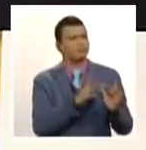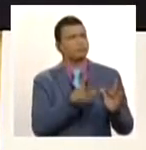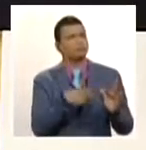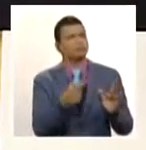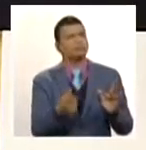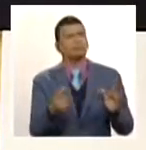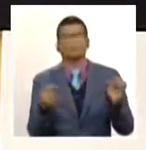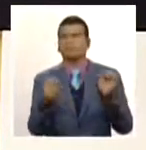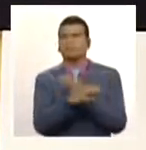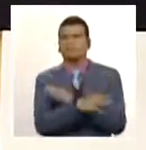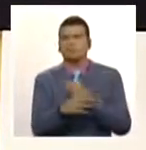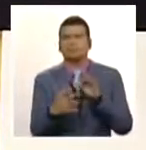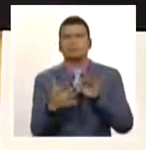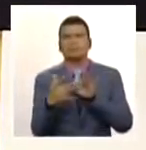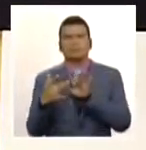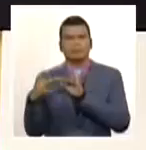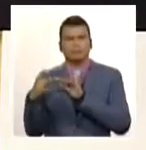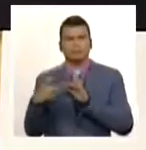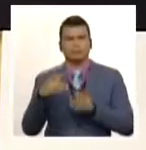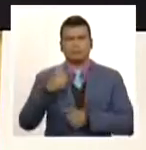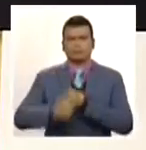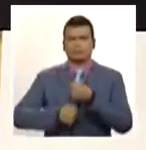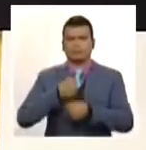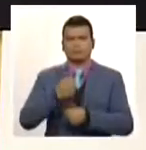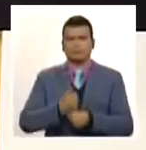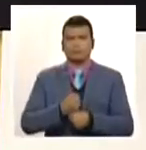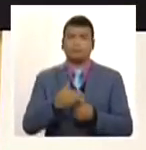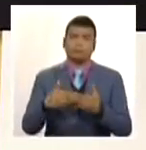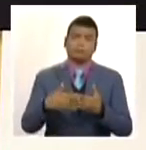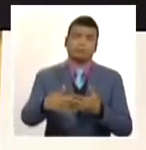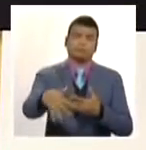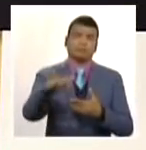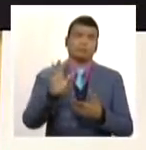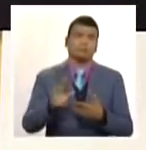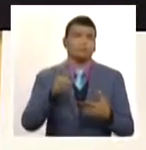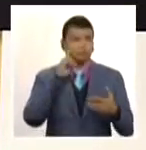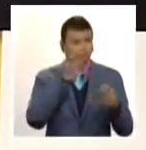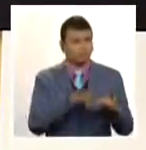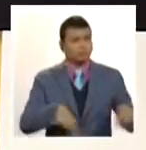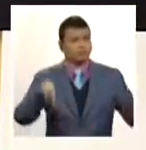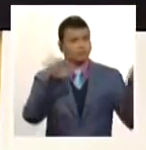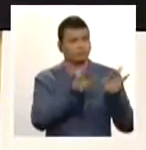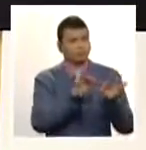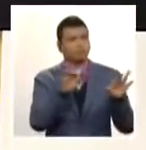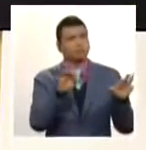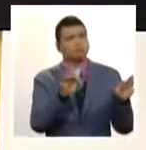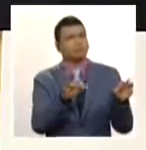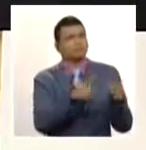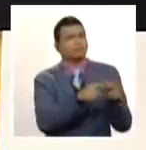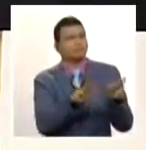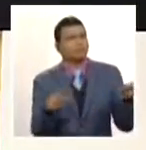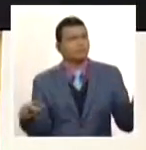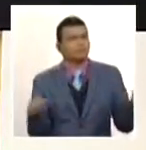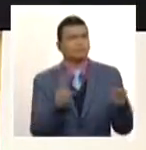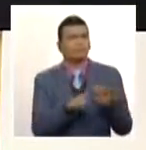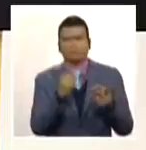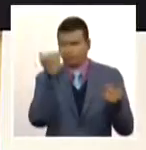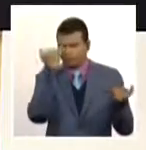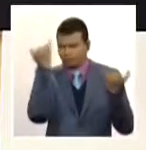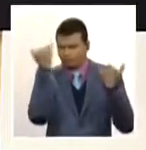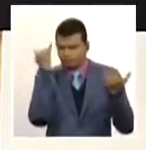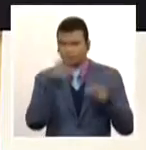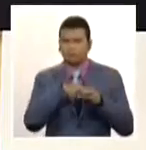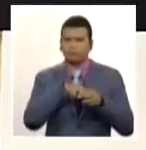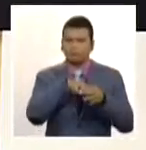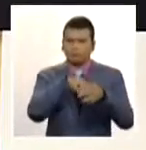años. Mire que es determinante definitivamente el sistema multimodal, pensar en diferentes formas de